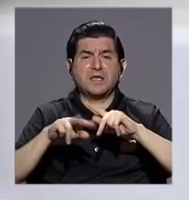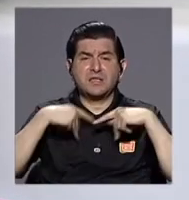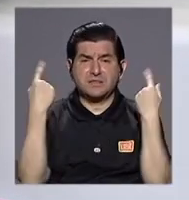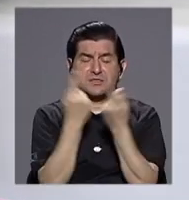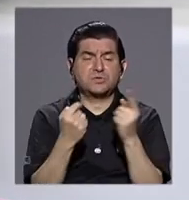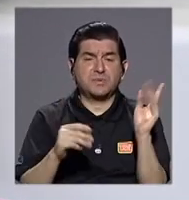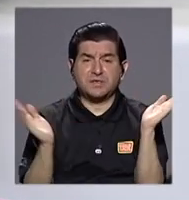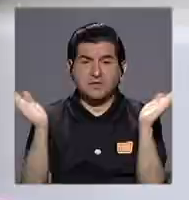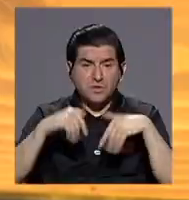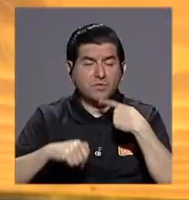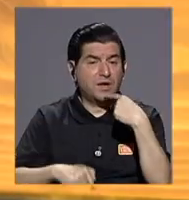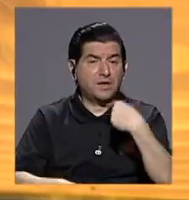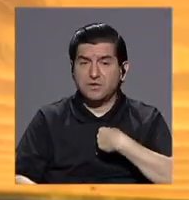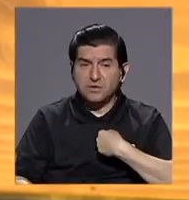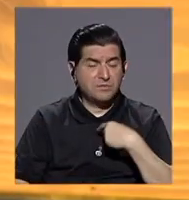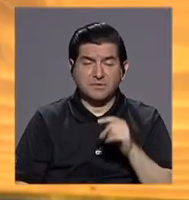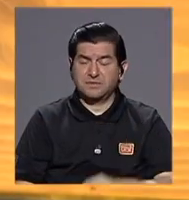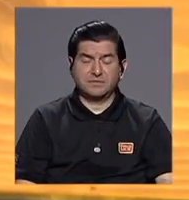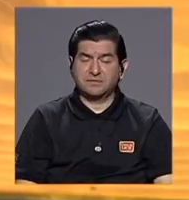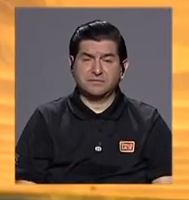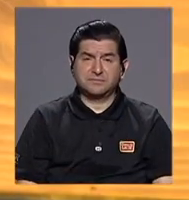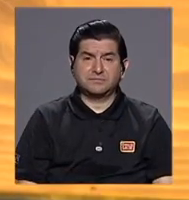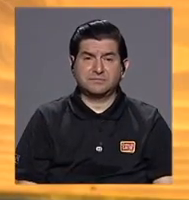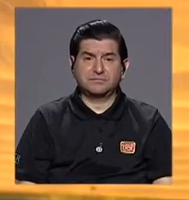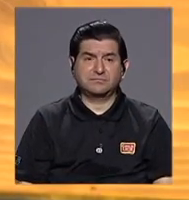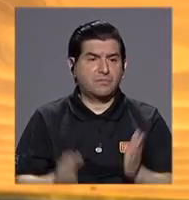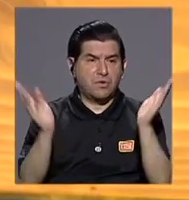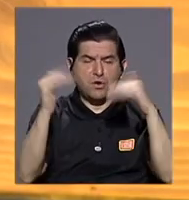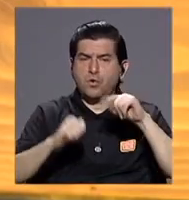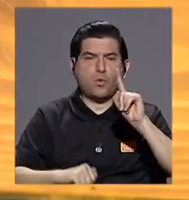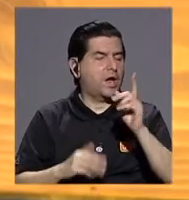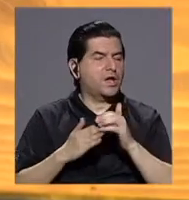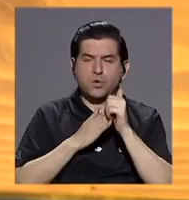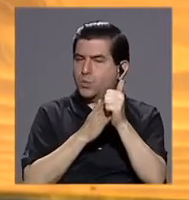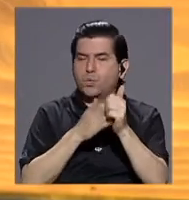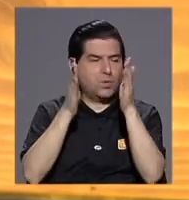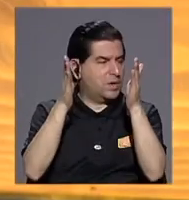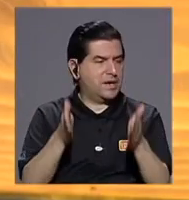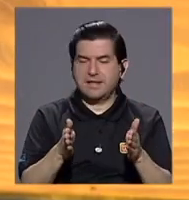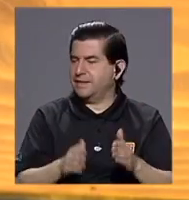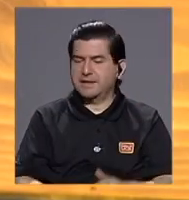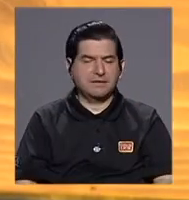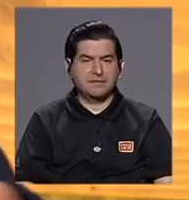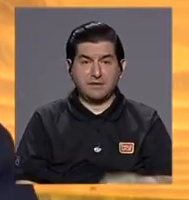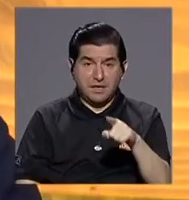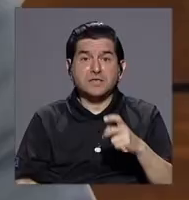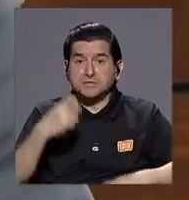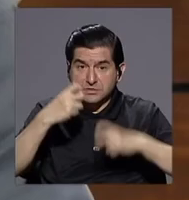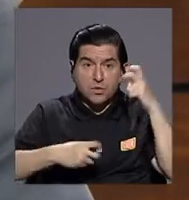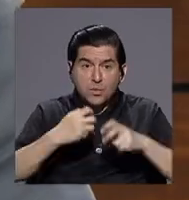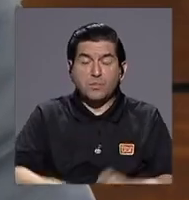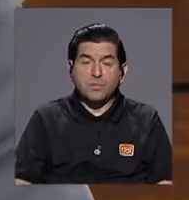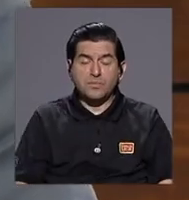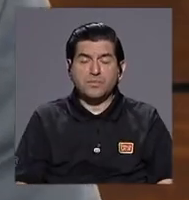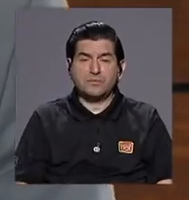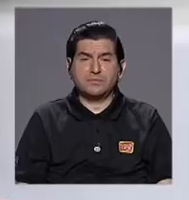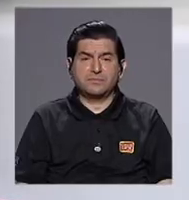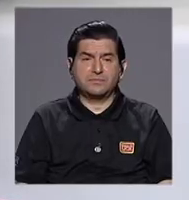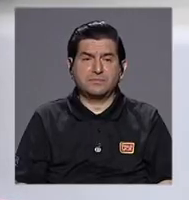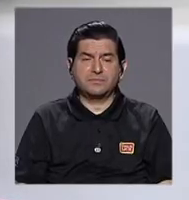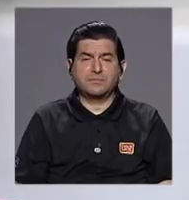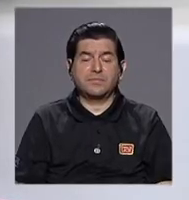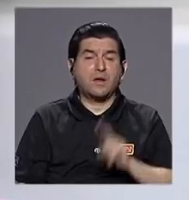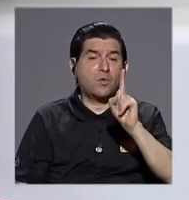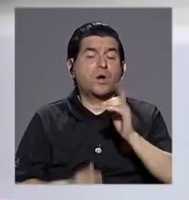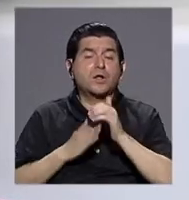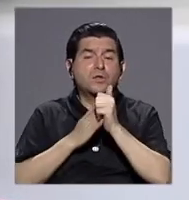ha podido decir, imagínese. No, no hay un líder. Ahora, eso es grave. Vean, Liberación Nacional no tiene un líder. Cuando hay